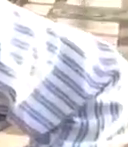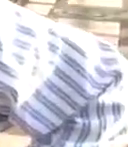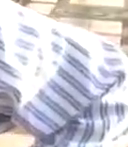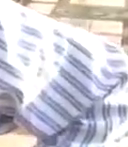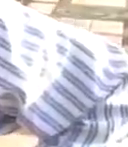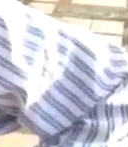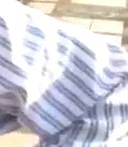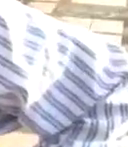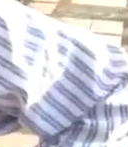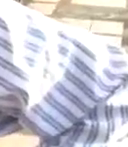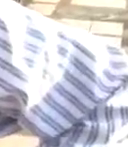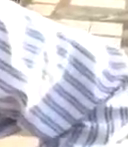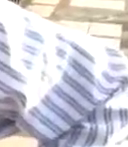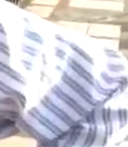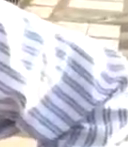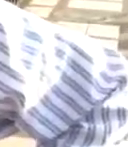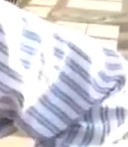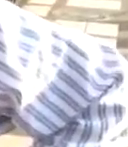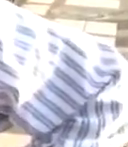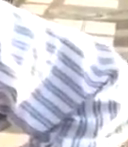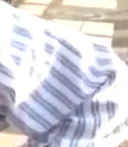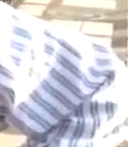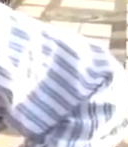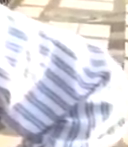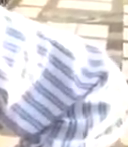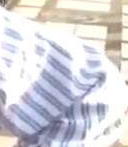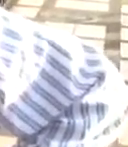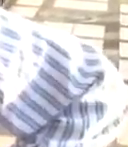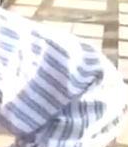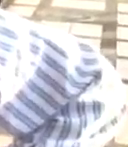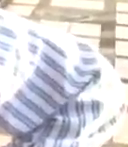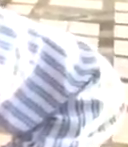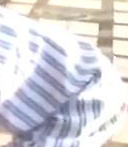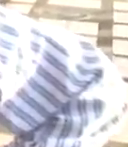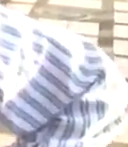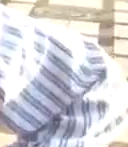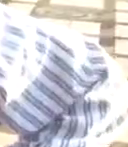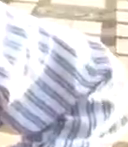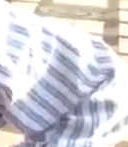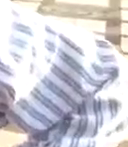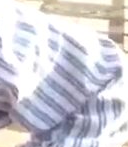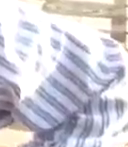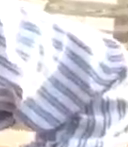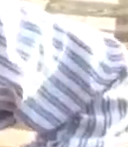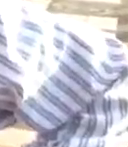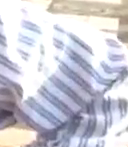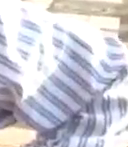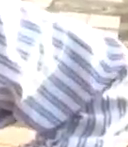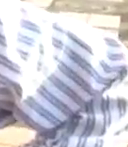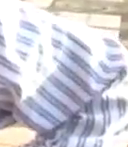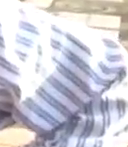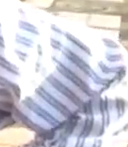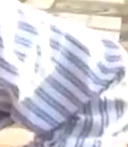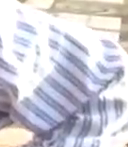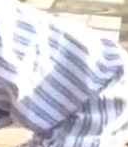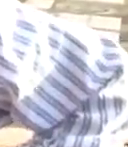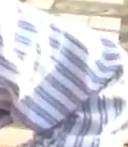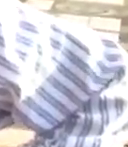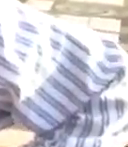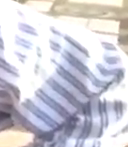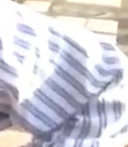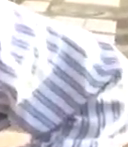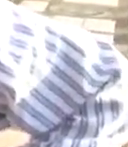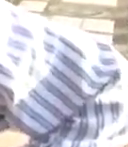ingobernable porque no somos capaces de ponernos de acuerdo todos no somos capaces